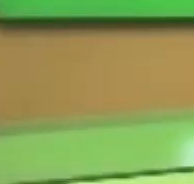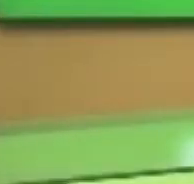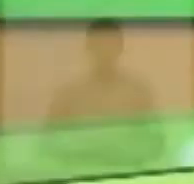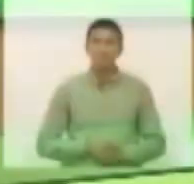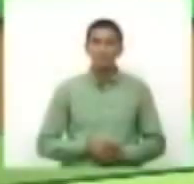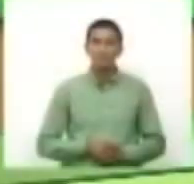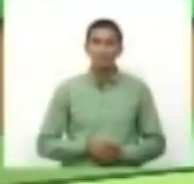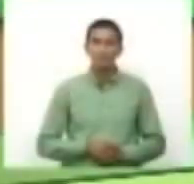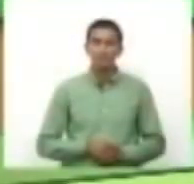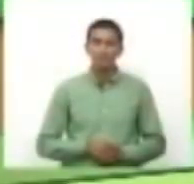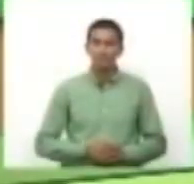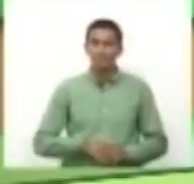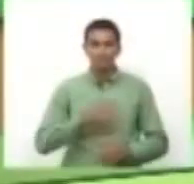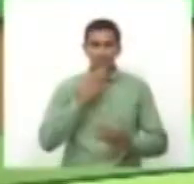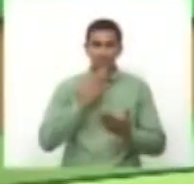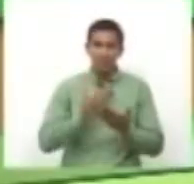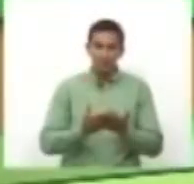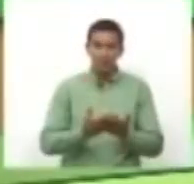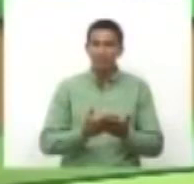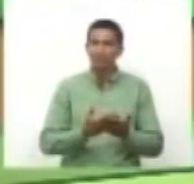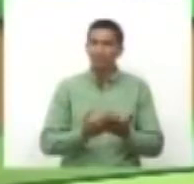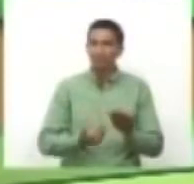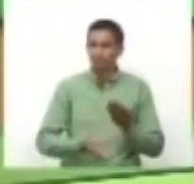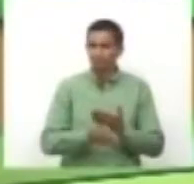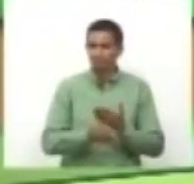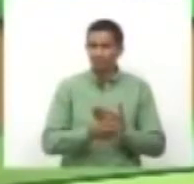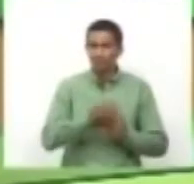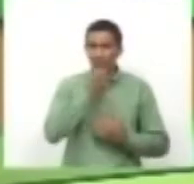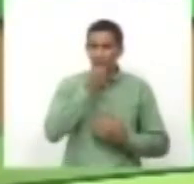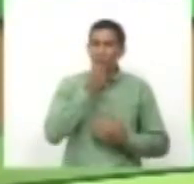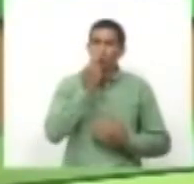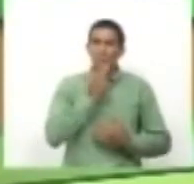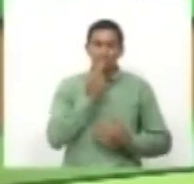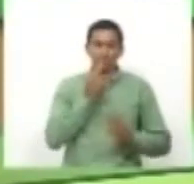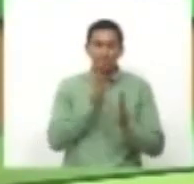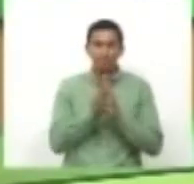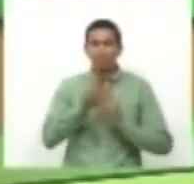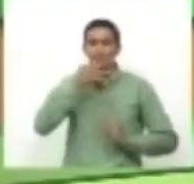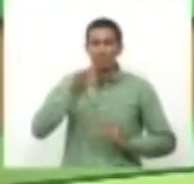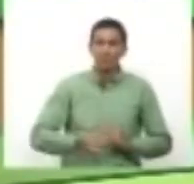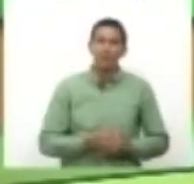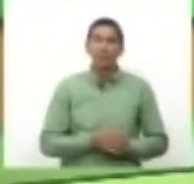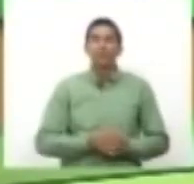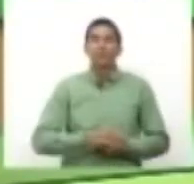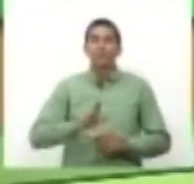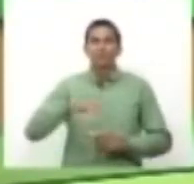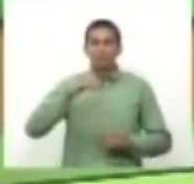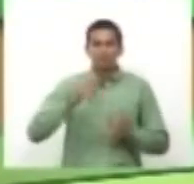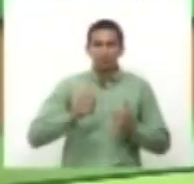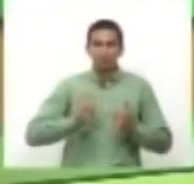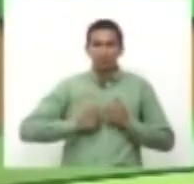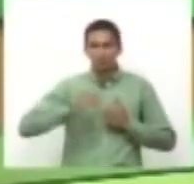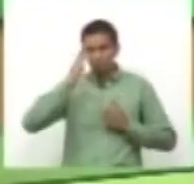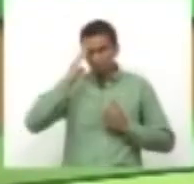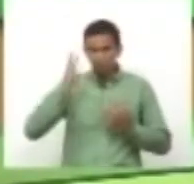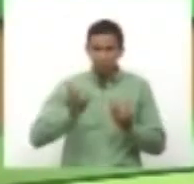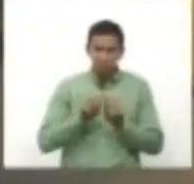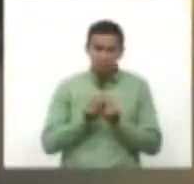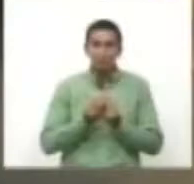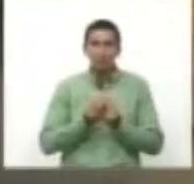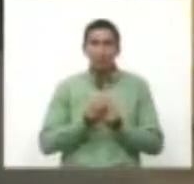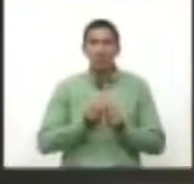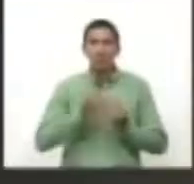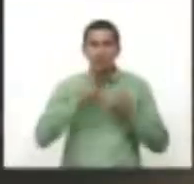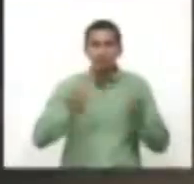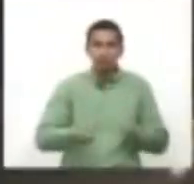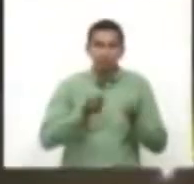Gracias por preferir siempre un compromiso con la verdad. Fuerza Ciudadana visitó el departamento del Cesar para promover el Sí a la Paz.